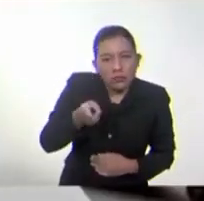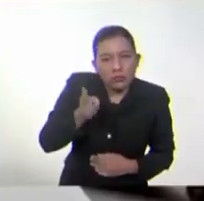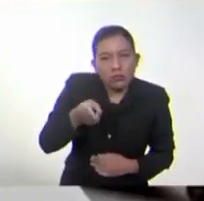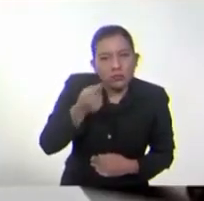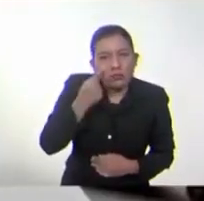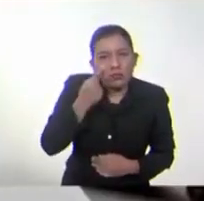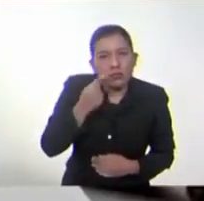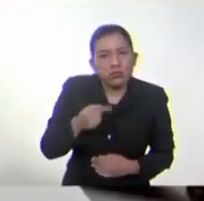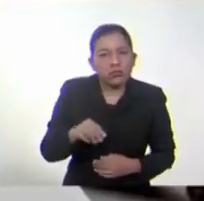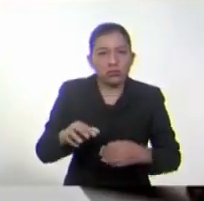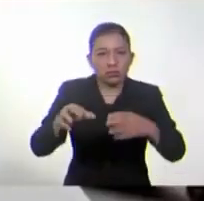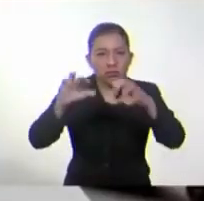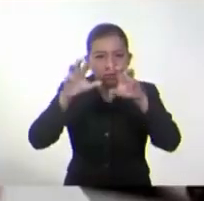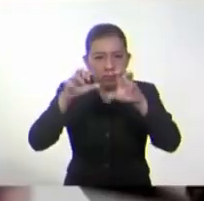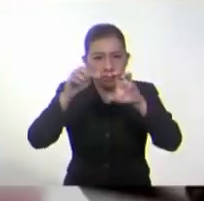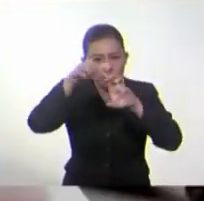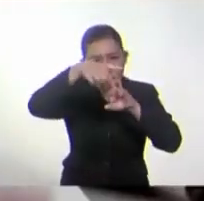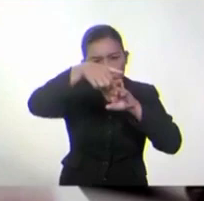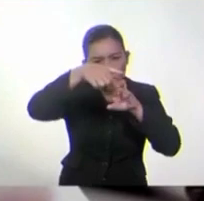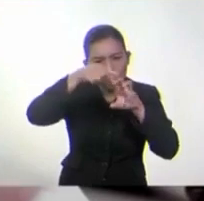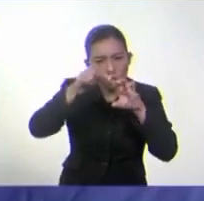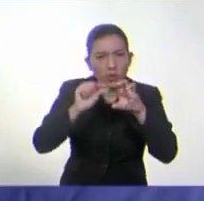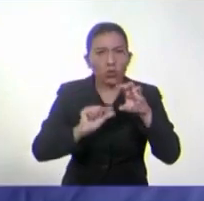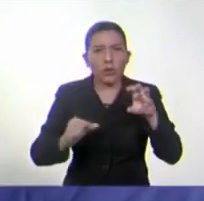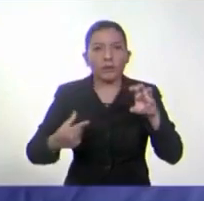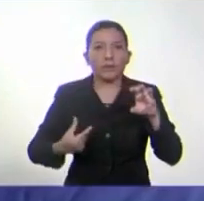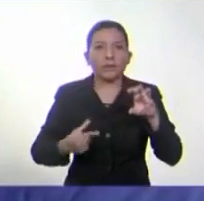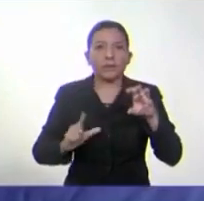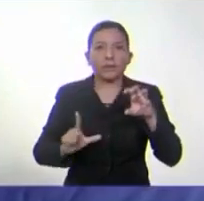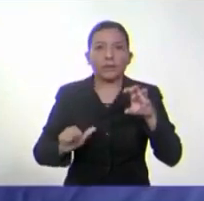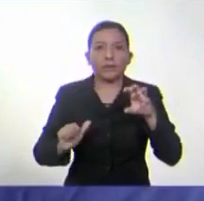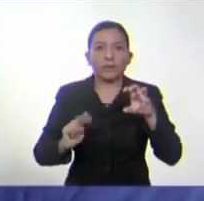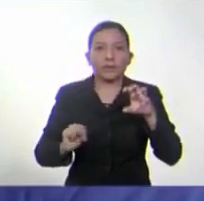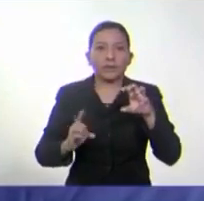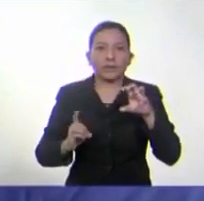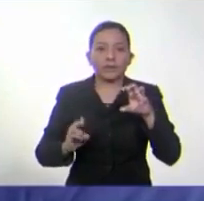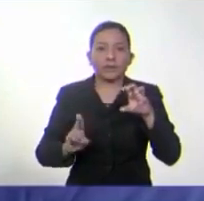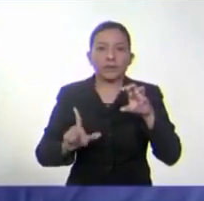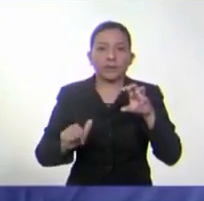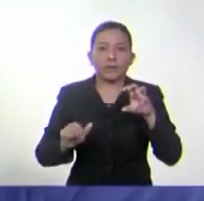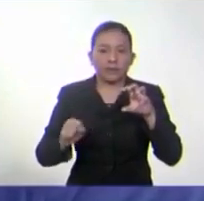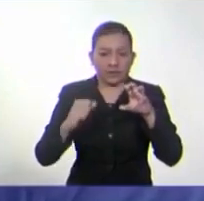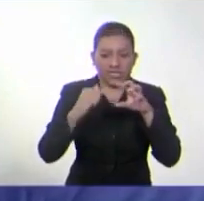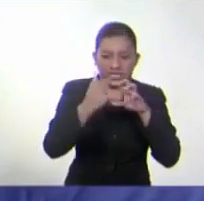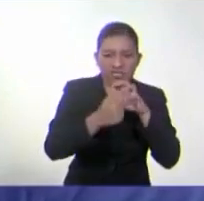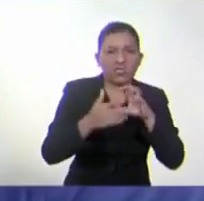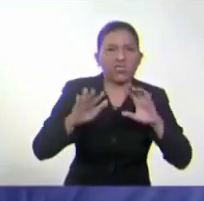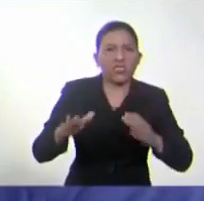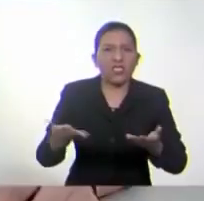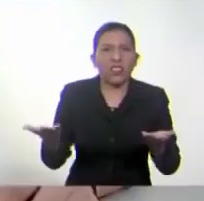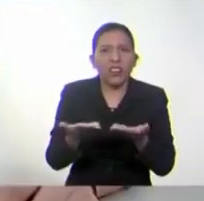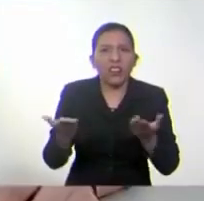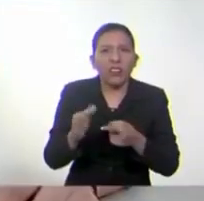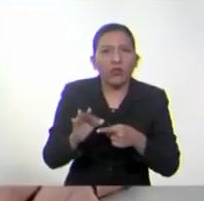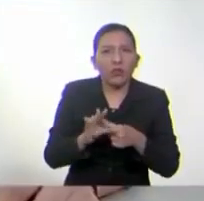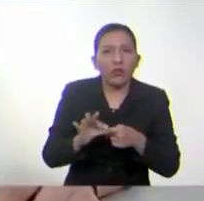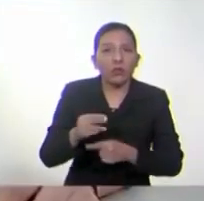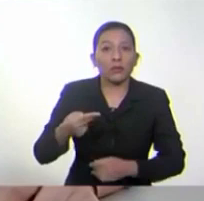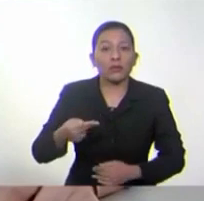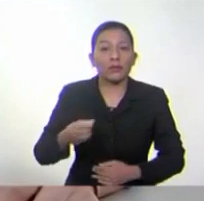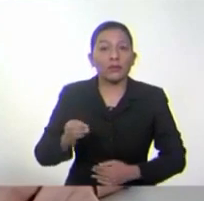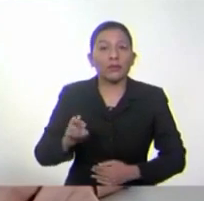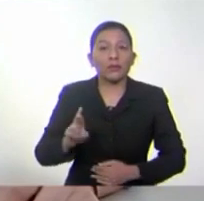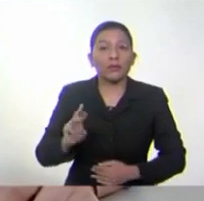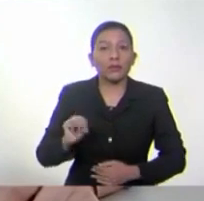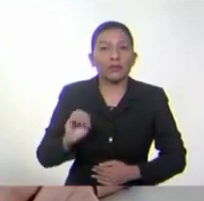glándulas suprarrenales. En ellas se producen algunas enzimas y también algunas hormonas. Estas